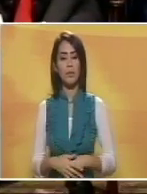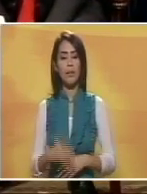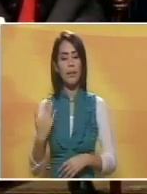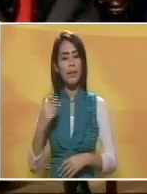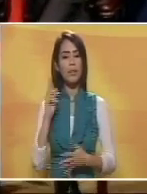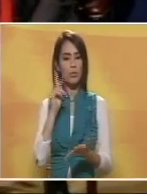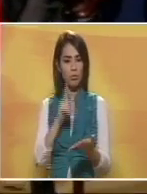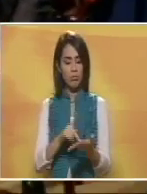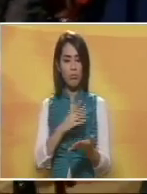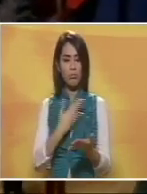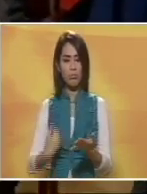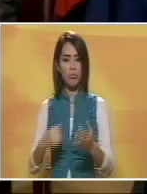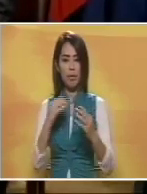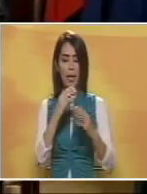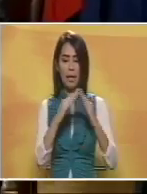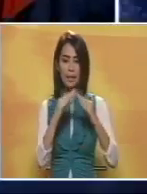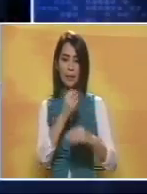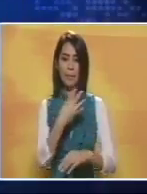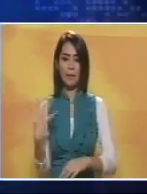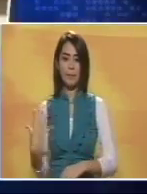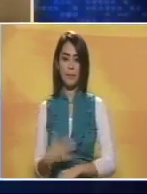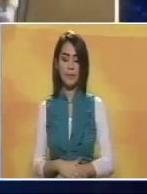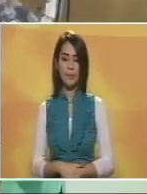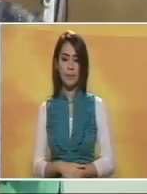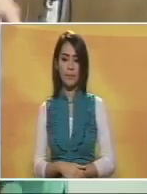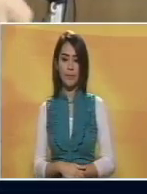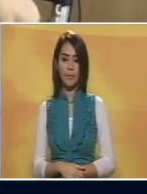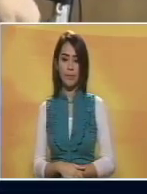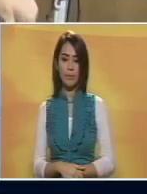Trump llegó a la Casa Blanca.